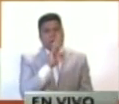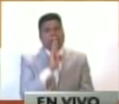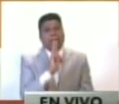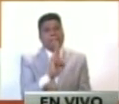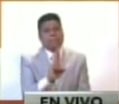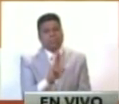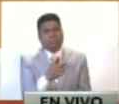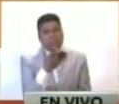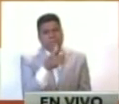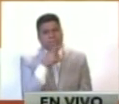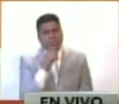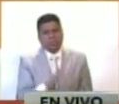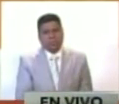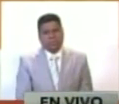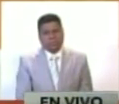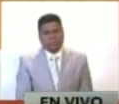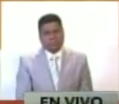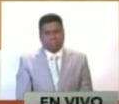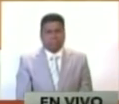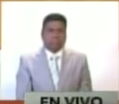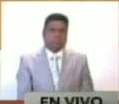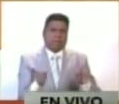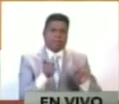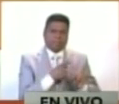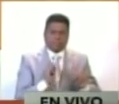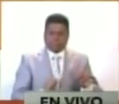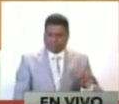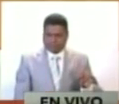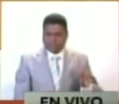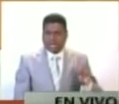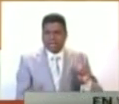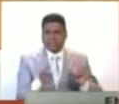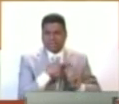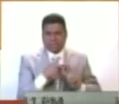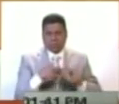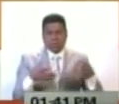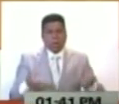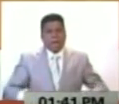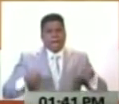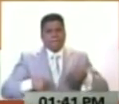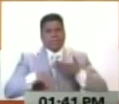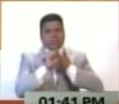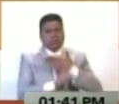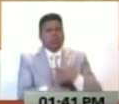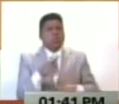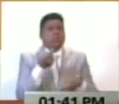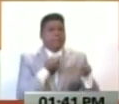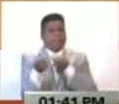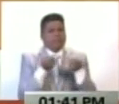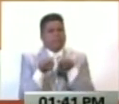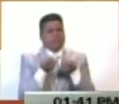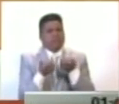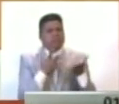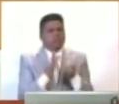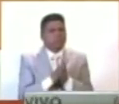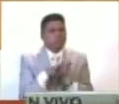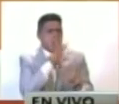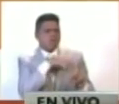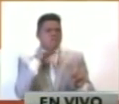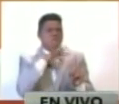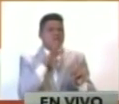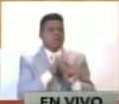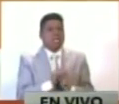pregunta. Sobre el tema del Mercosur, fíjate, ha habido mucha manipulación. La última declaración de que dieron